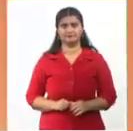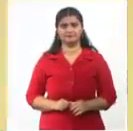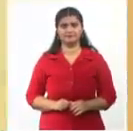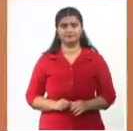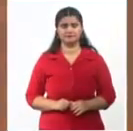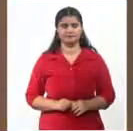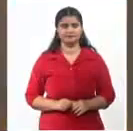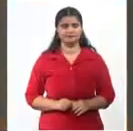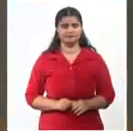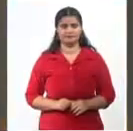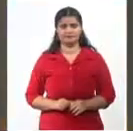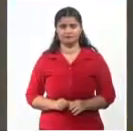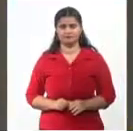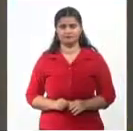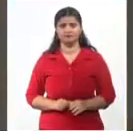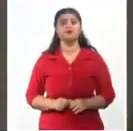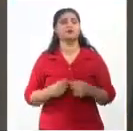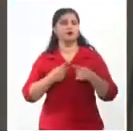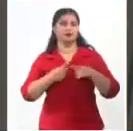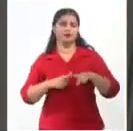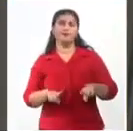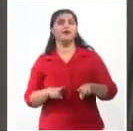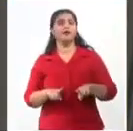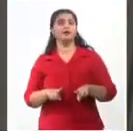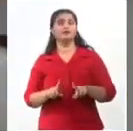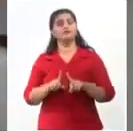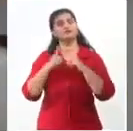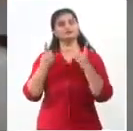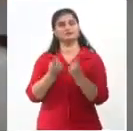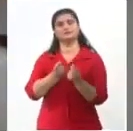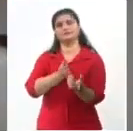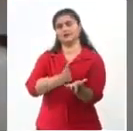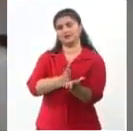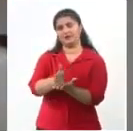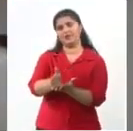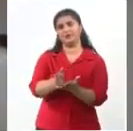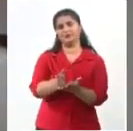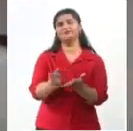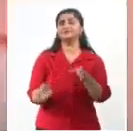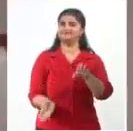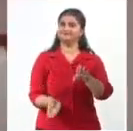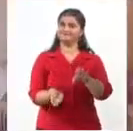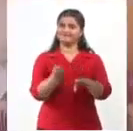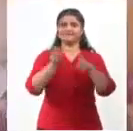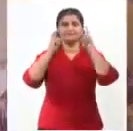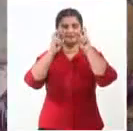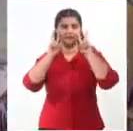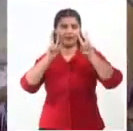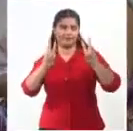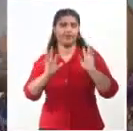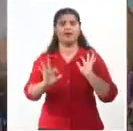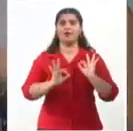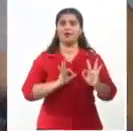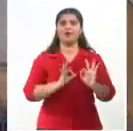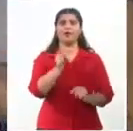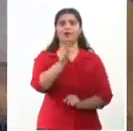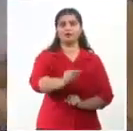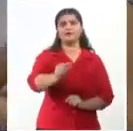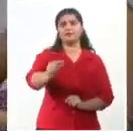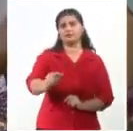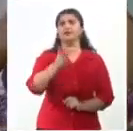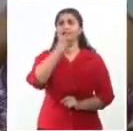Pero el dolor no ha frenado el avance de programas priorizados como el cuidado de pacientes con afecciones renales o el de